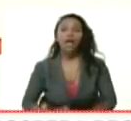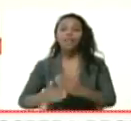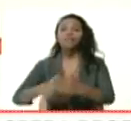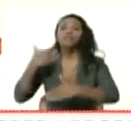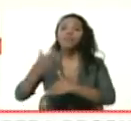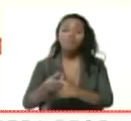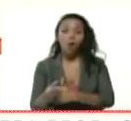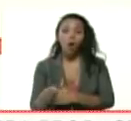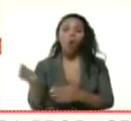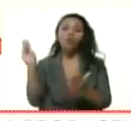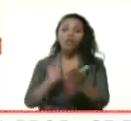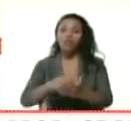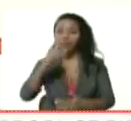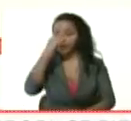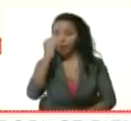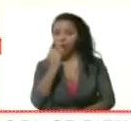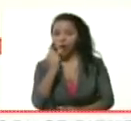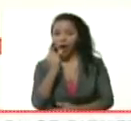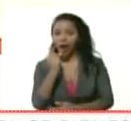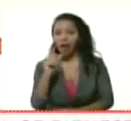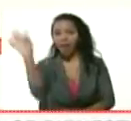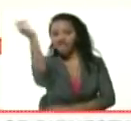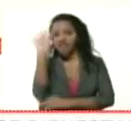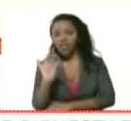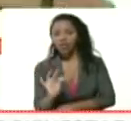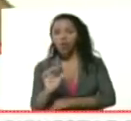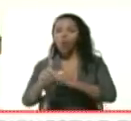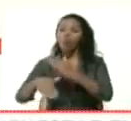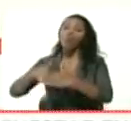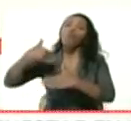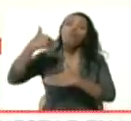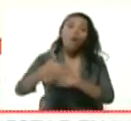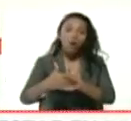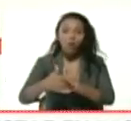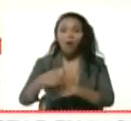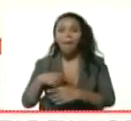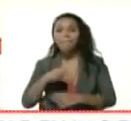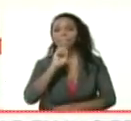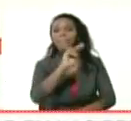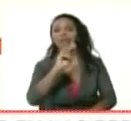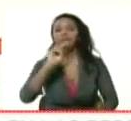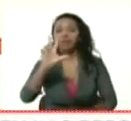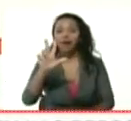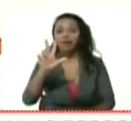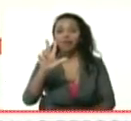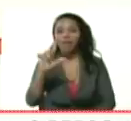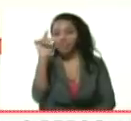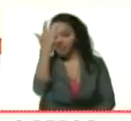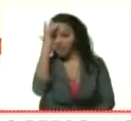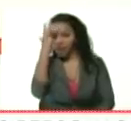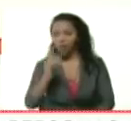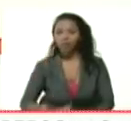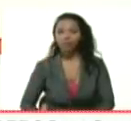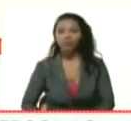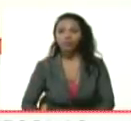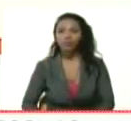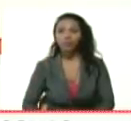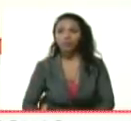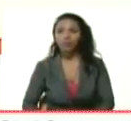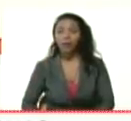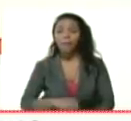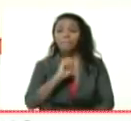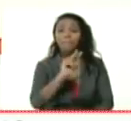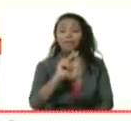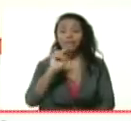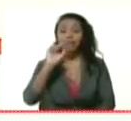Zamora y la Federación. Luego el 23 de febrero, ¿sí? 23 de